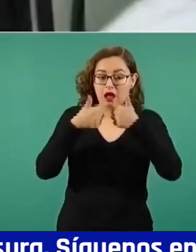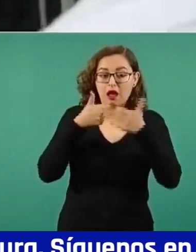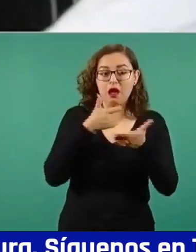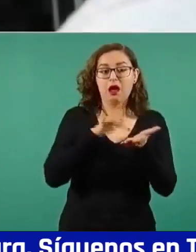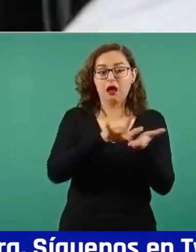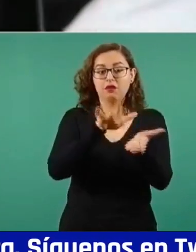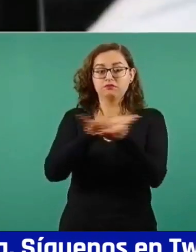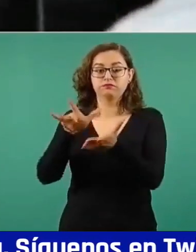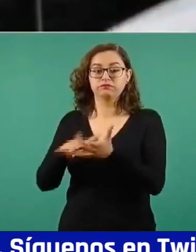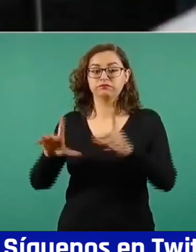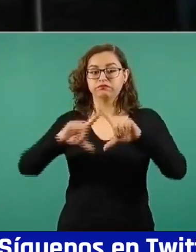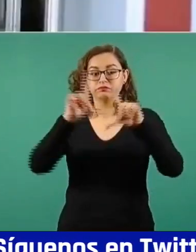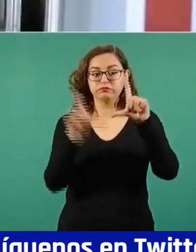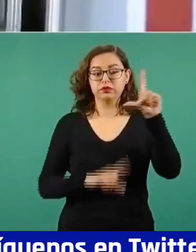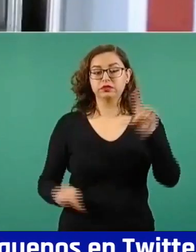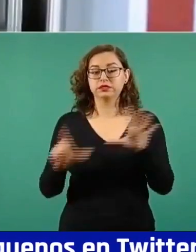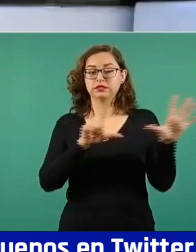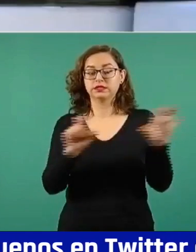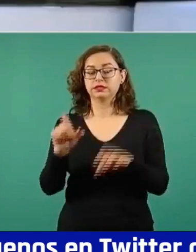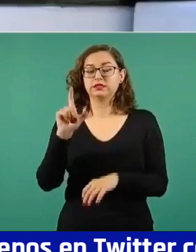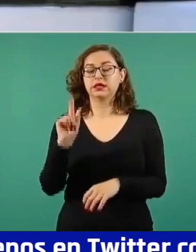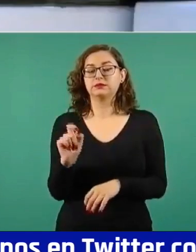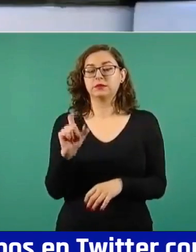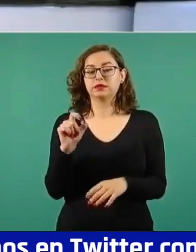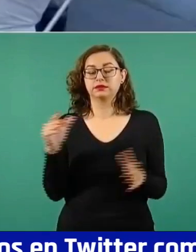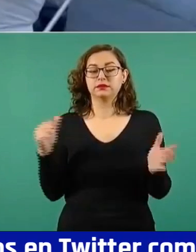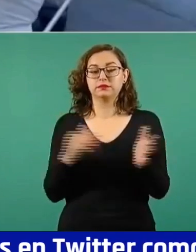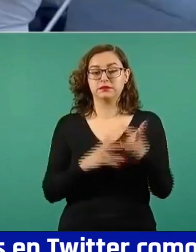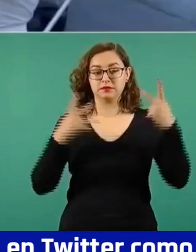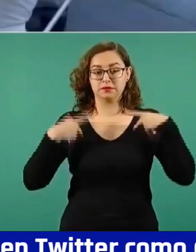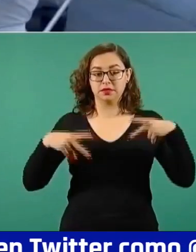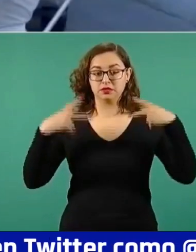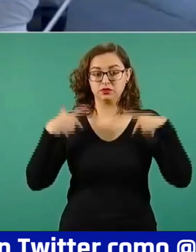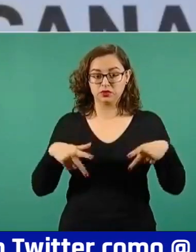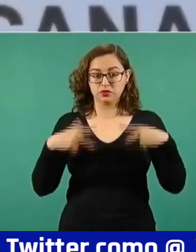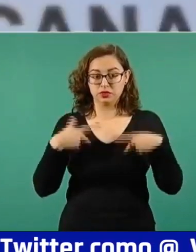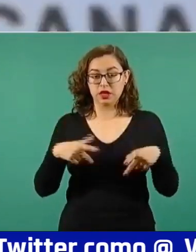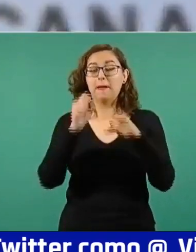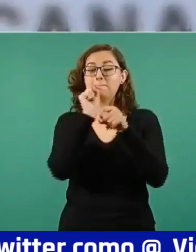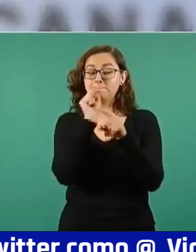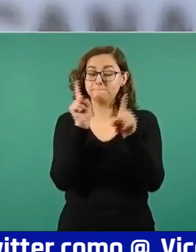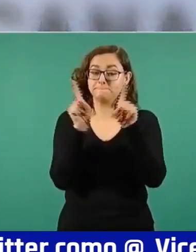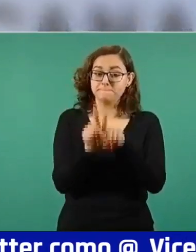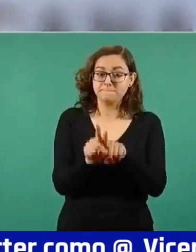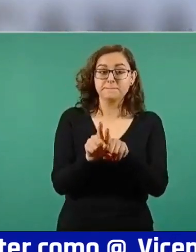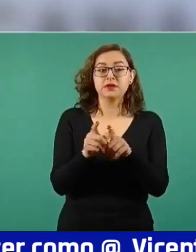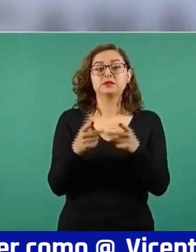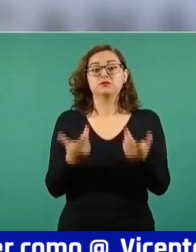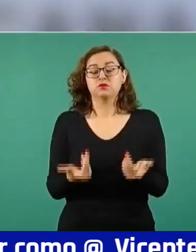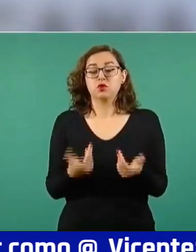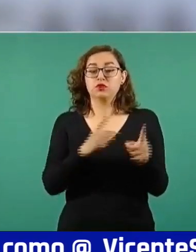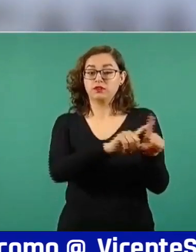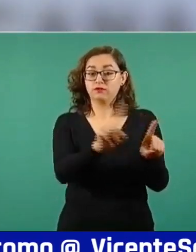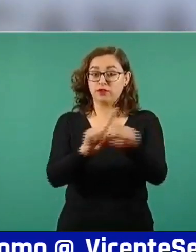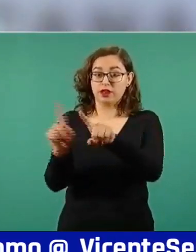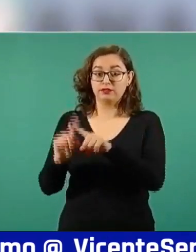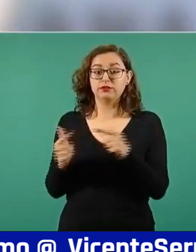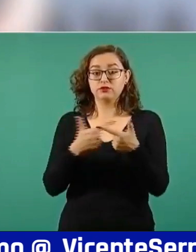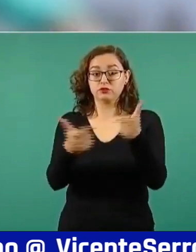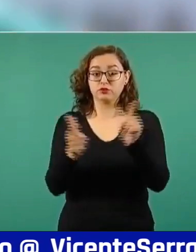720.537 personas a nivel nacional. Esto también ha sido posible gracias a la ayuda de grupos como...